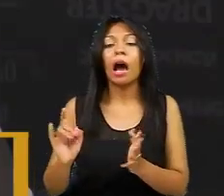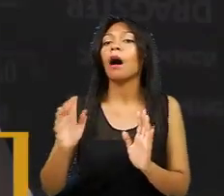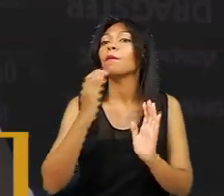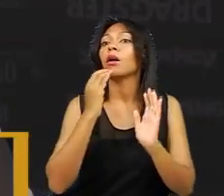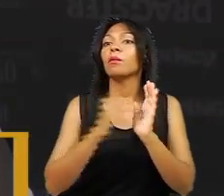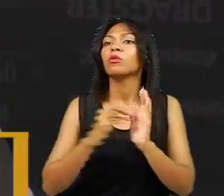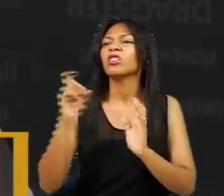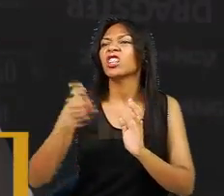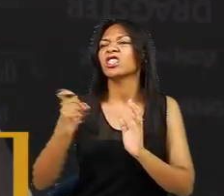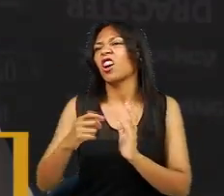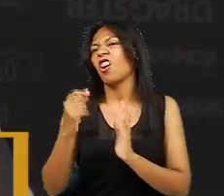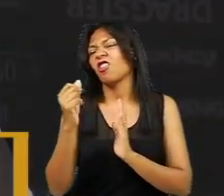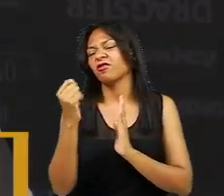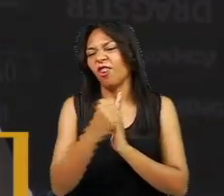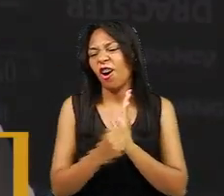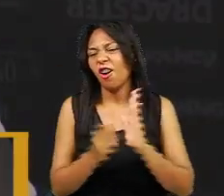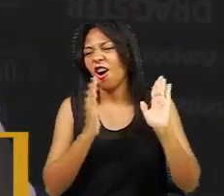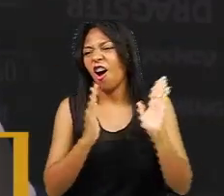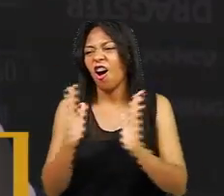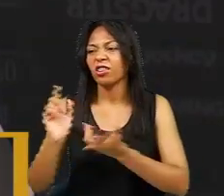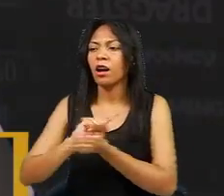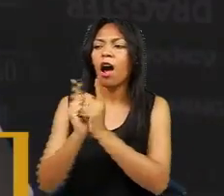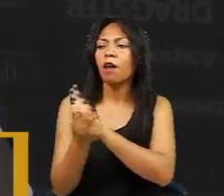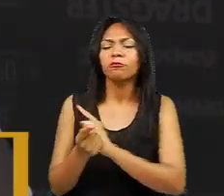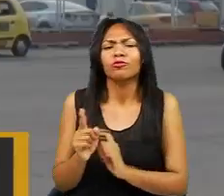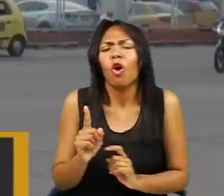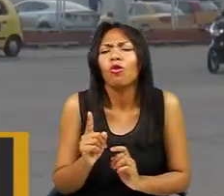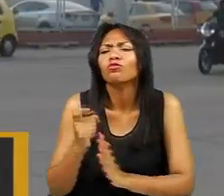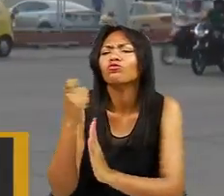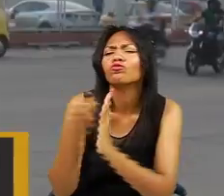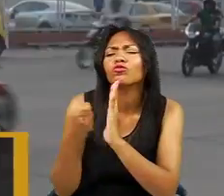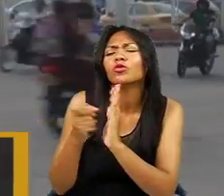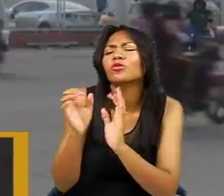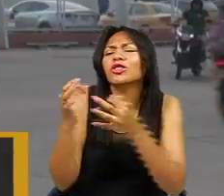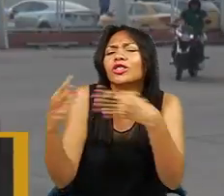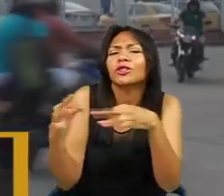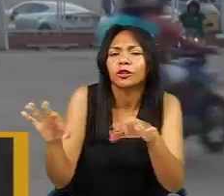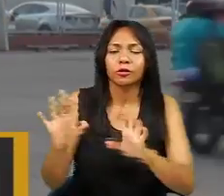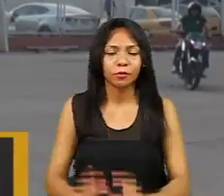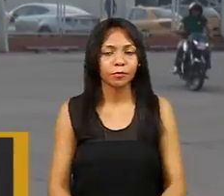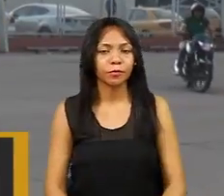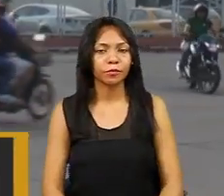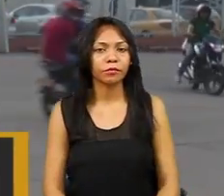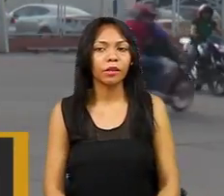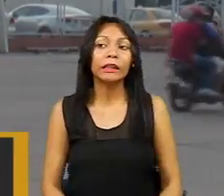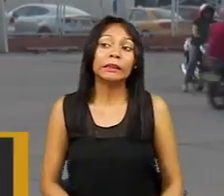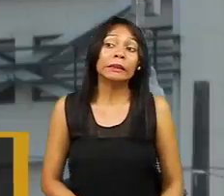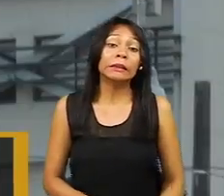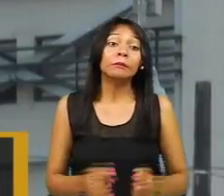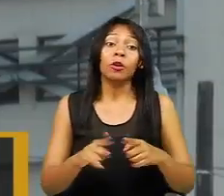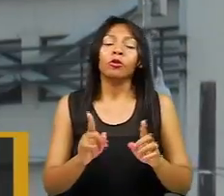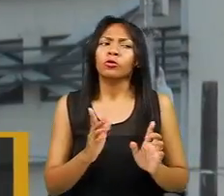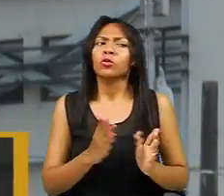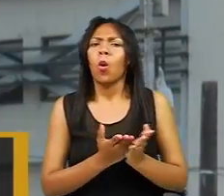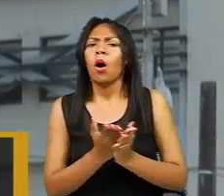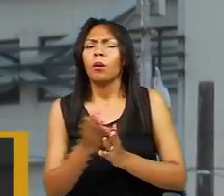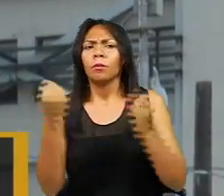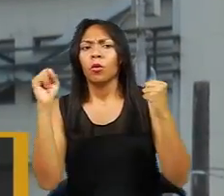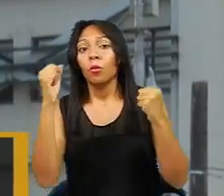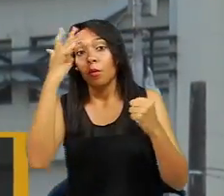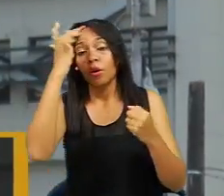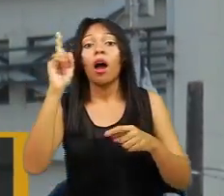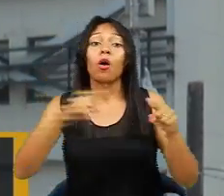sino simplemente hacerle algunos ajustes pues al modelo actual. A pesar de los avances, hay preocupación por el recorte anunciado a médicos y enfermeras en los